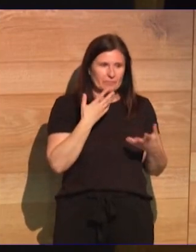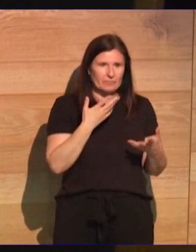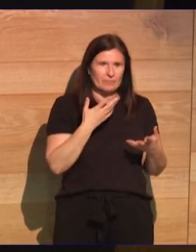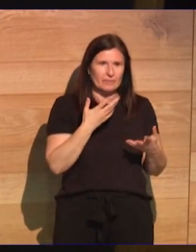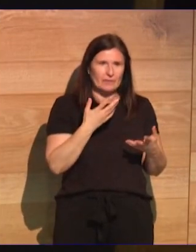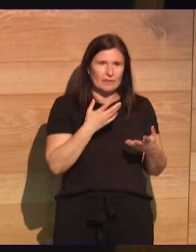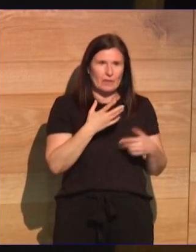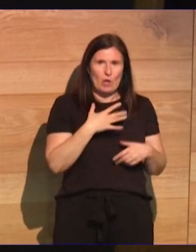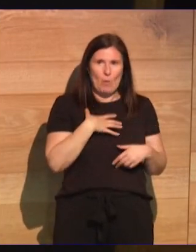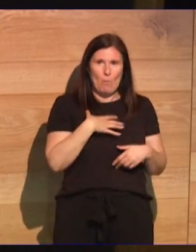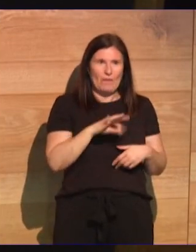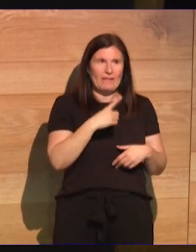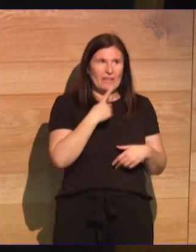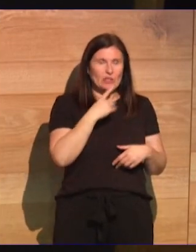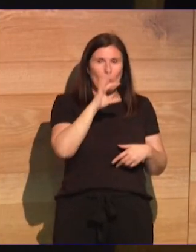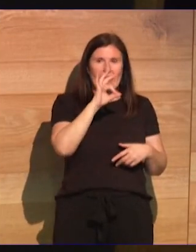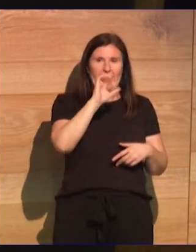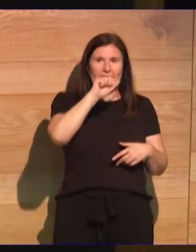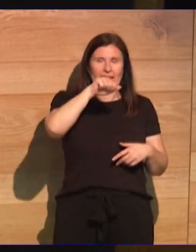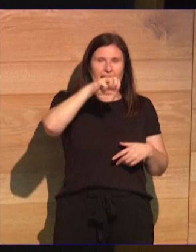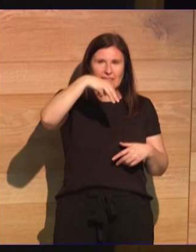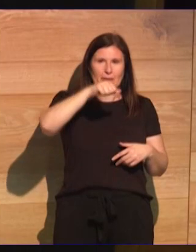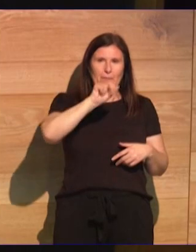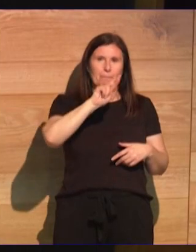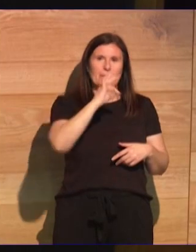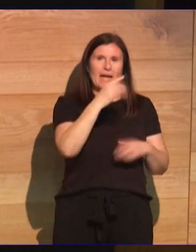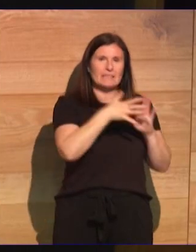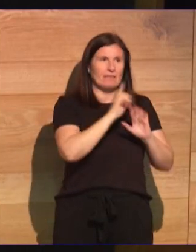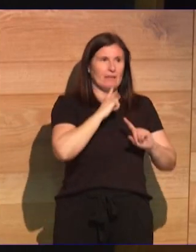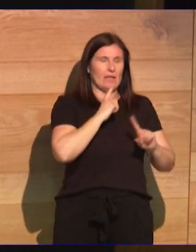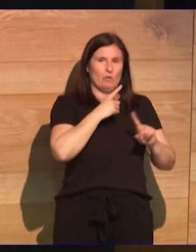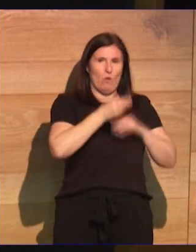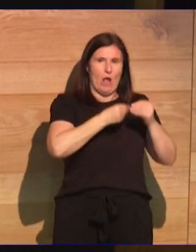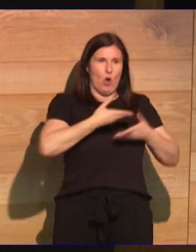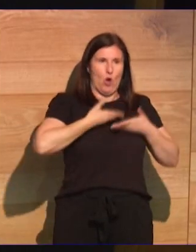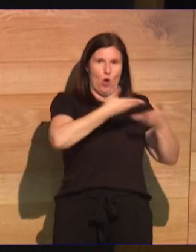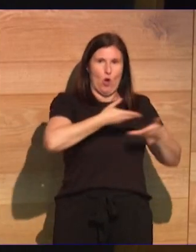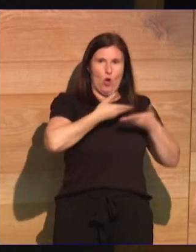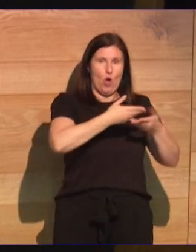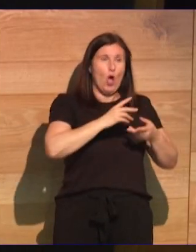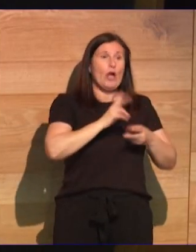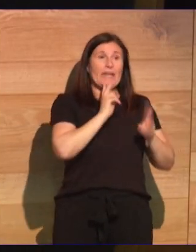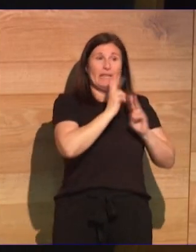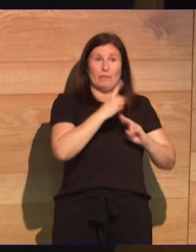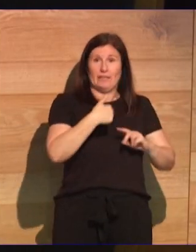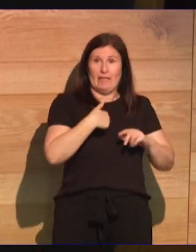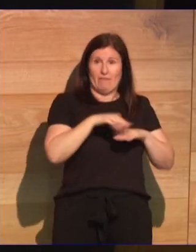se me podría decir que soy smart, ya que mi función principal es proporcionar asistencia y respuestas basadas en patrones